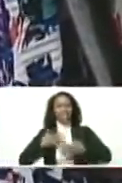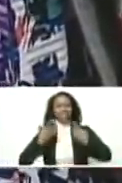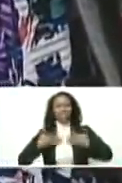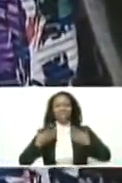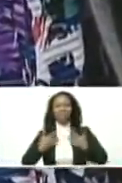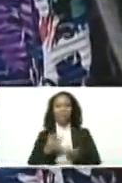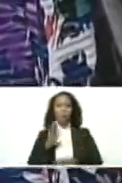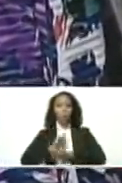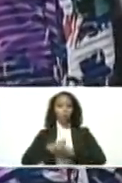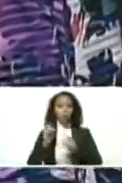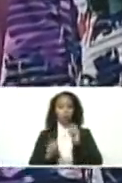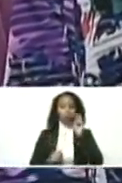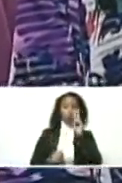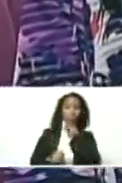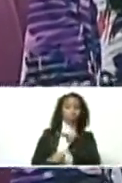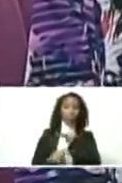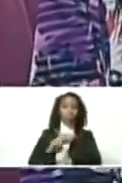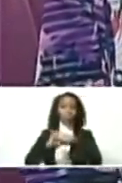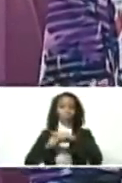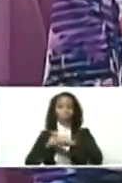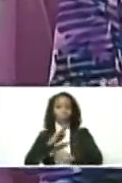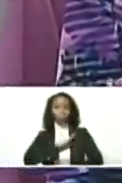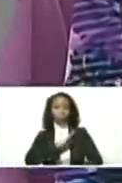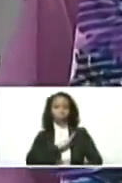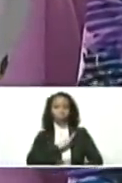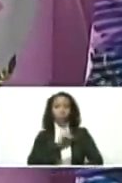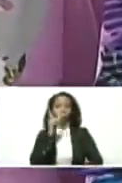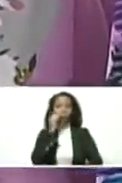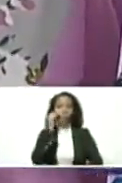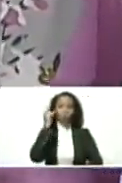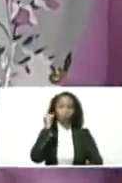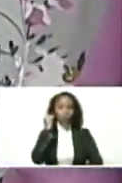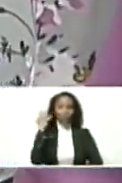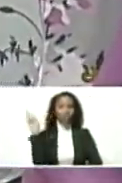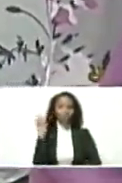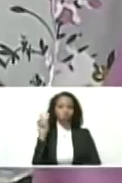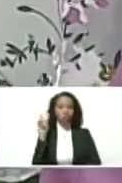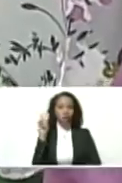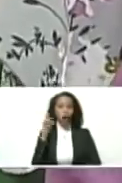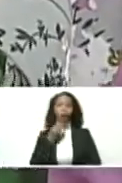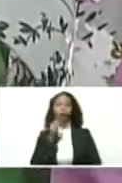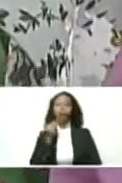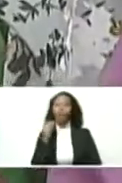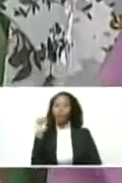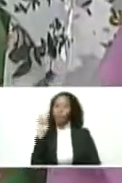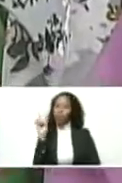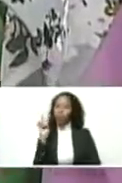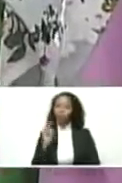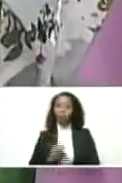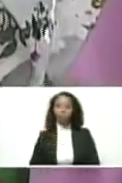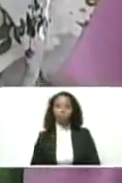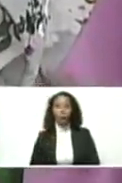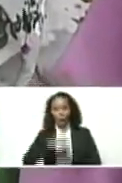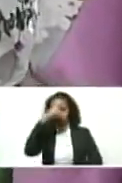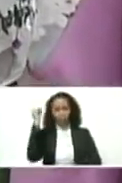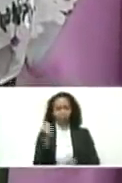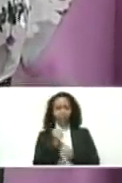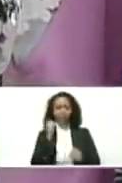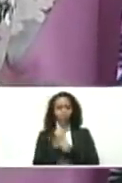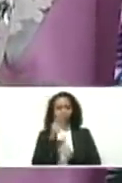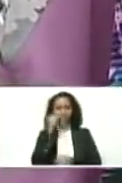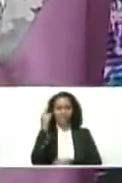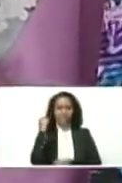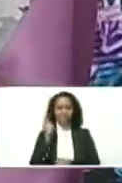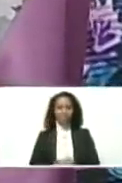la reacción que ha tenido el hombre y la mujer venezolana, la juventud venezolana, los trabajadores y